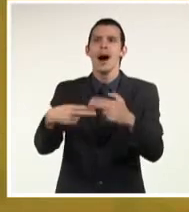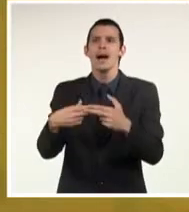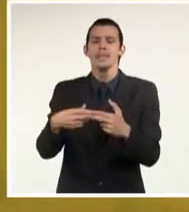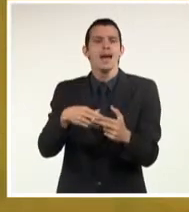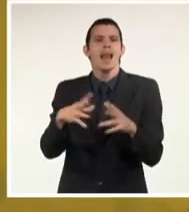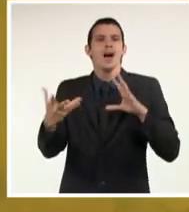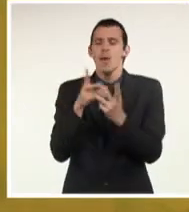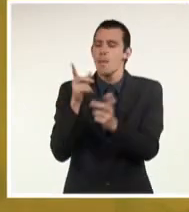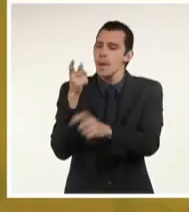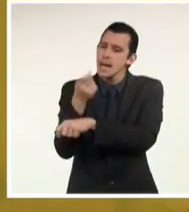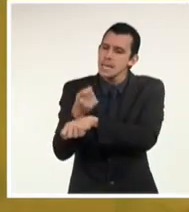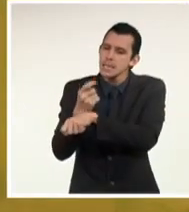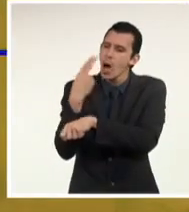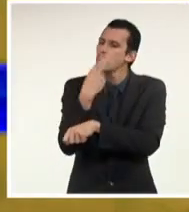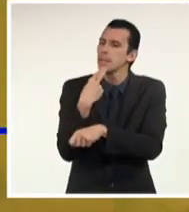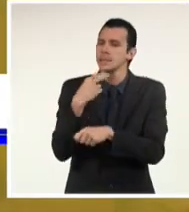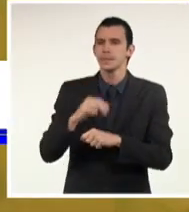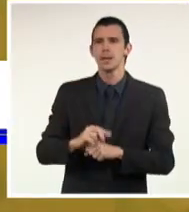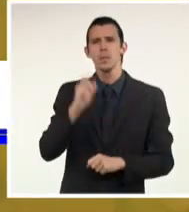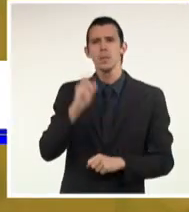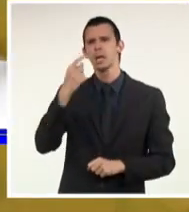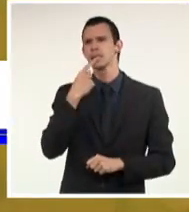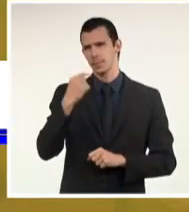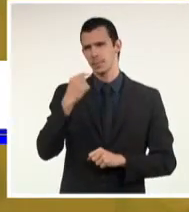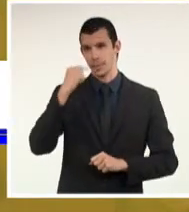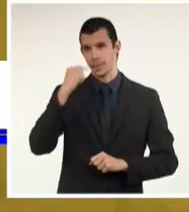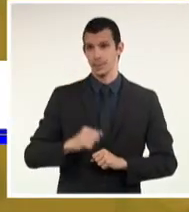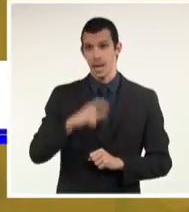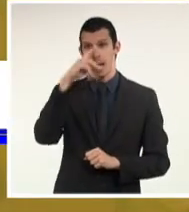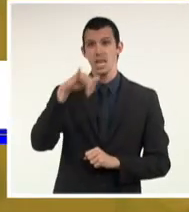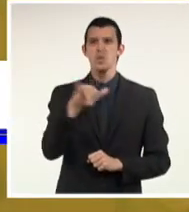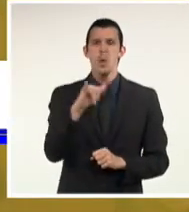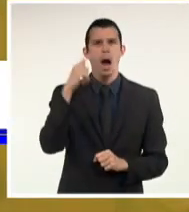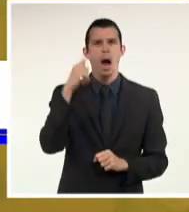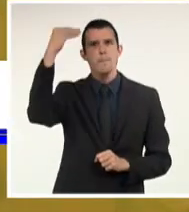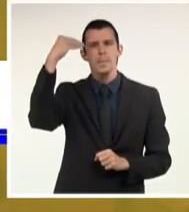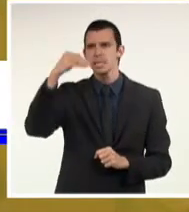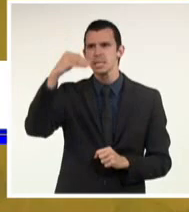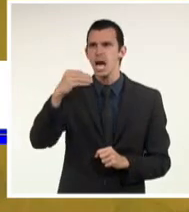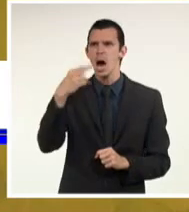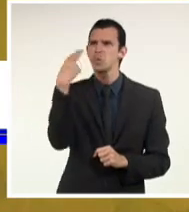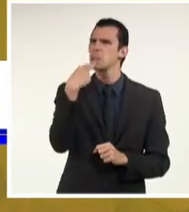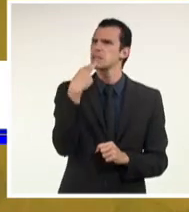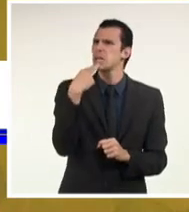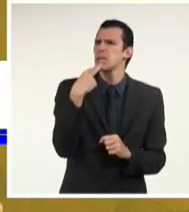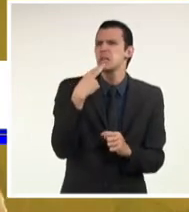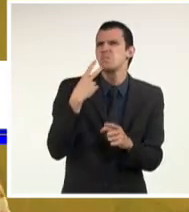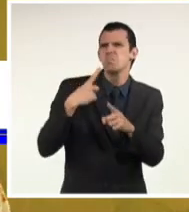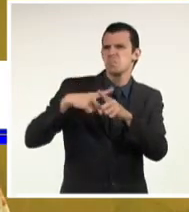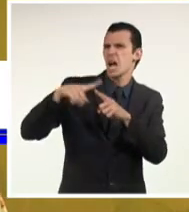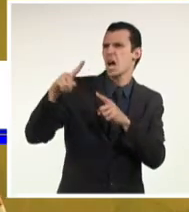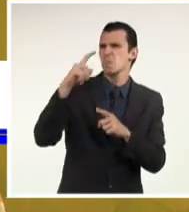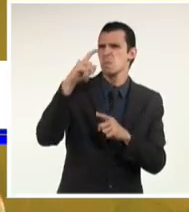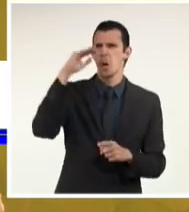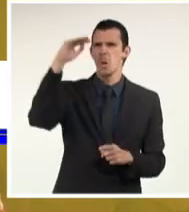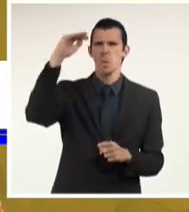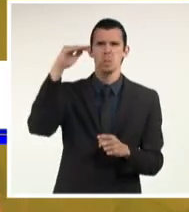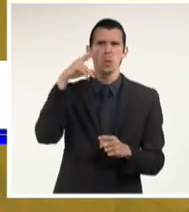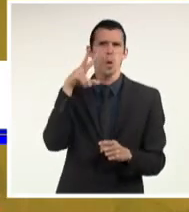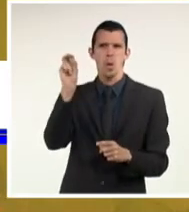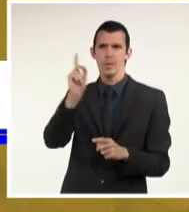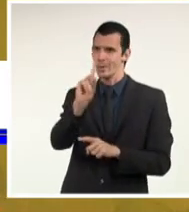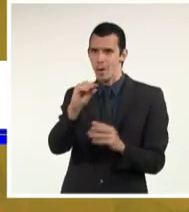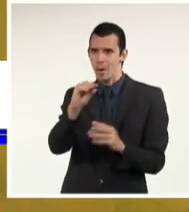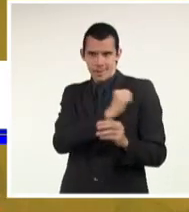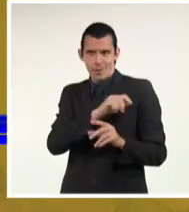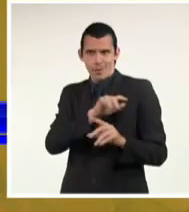gusta que los niños vean a Martí como un amigo, como un ser muy cercano a ellos, que les gustaba la naturaleza, que les gustaba